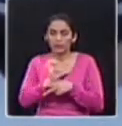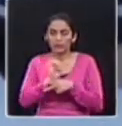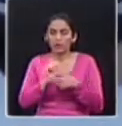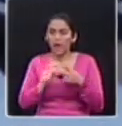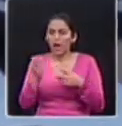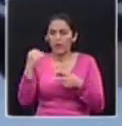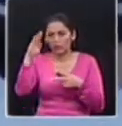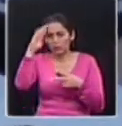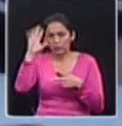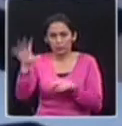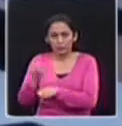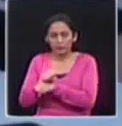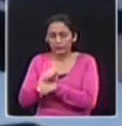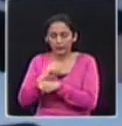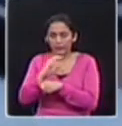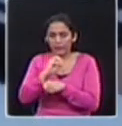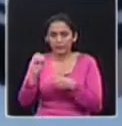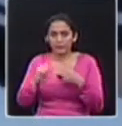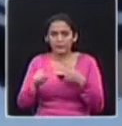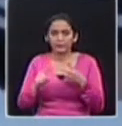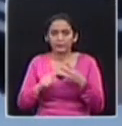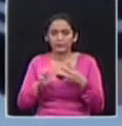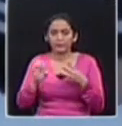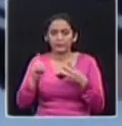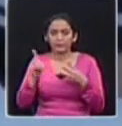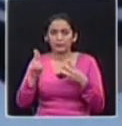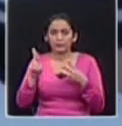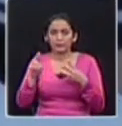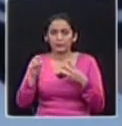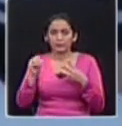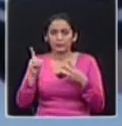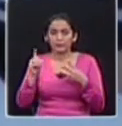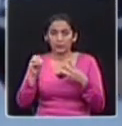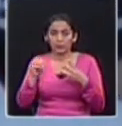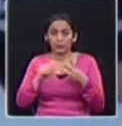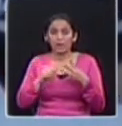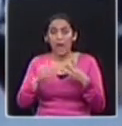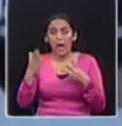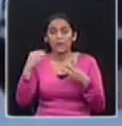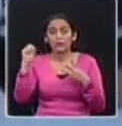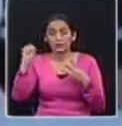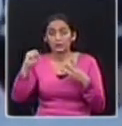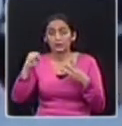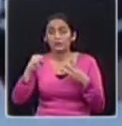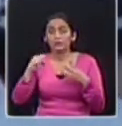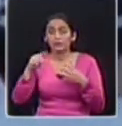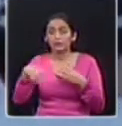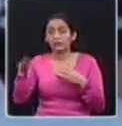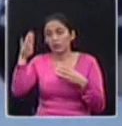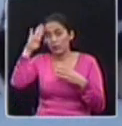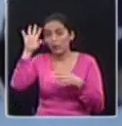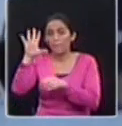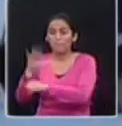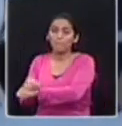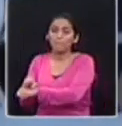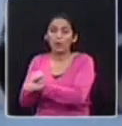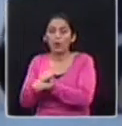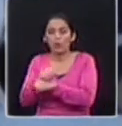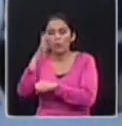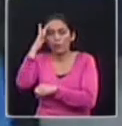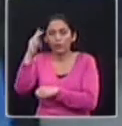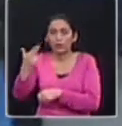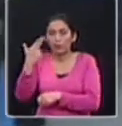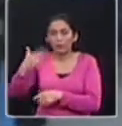antecedentes, Eduardo C. de nacionalidad ecuatoriana, quien registra antecedentes por estafa y por tenencia ilegal de armas de